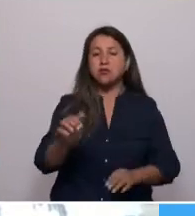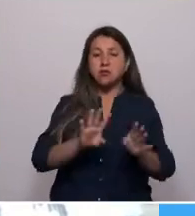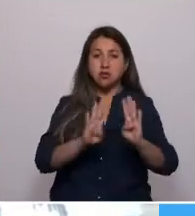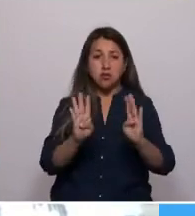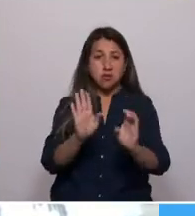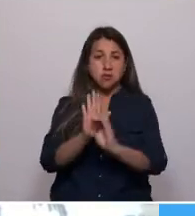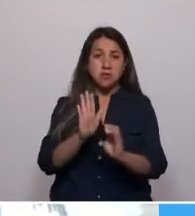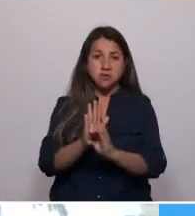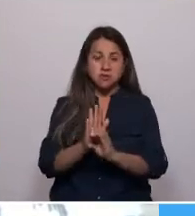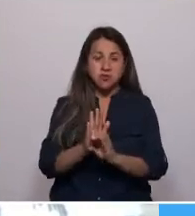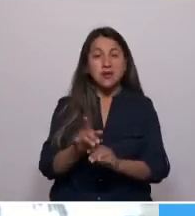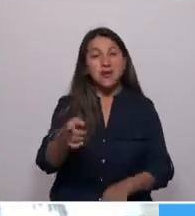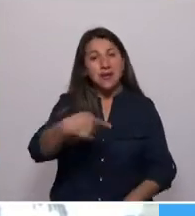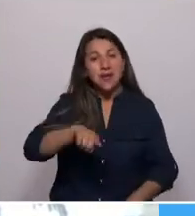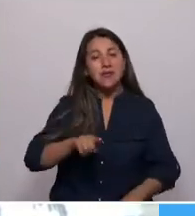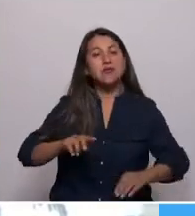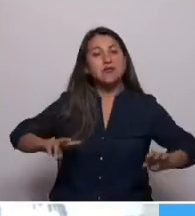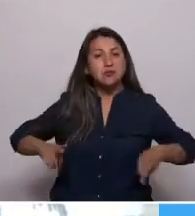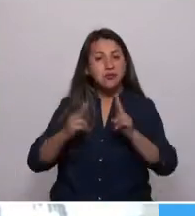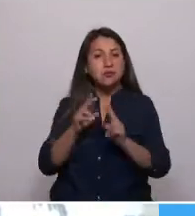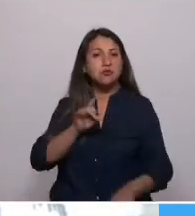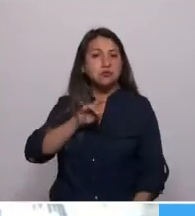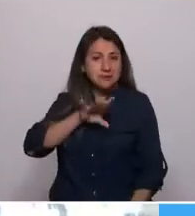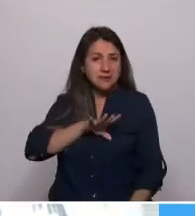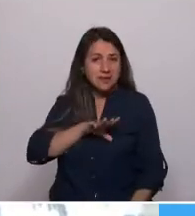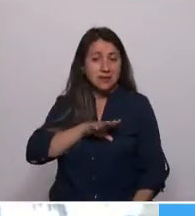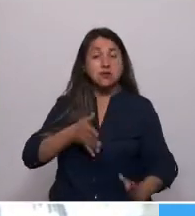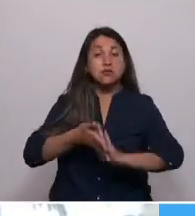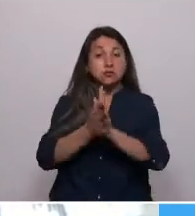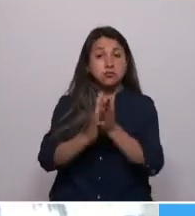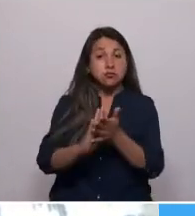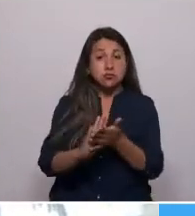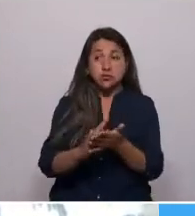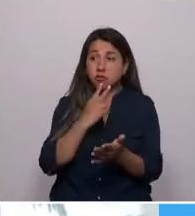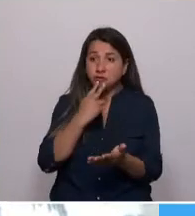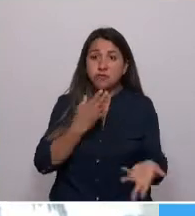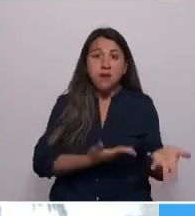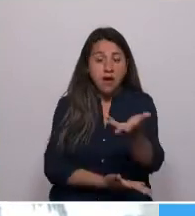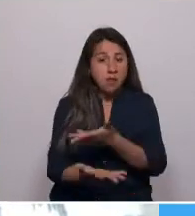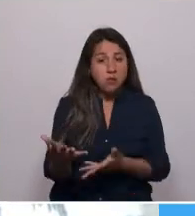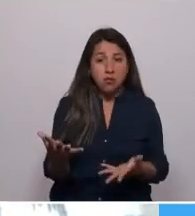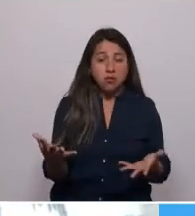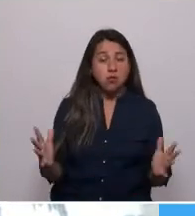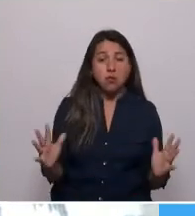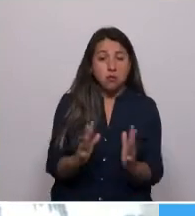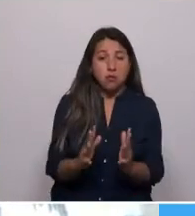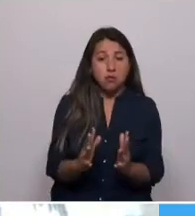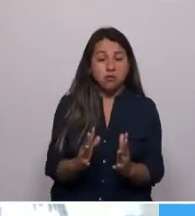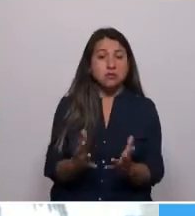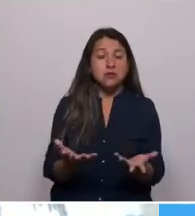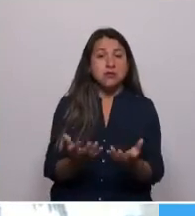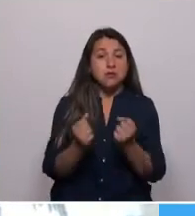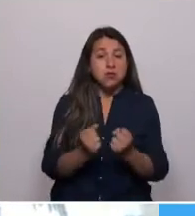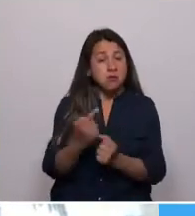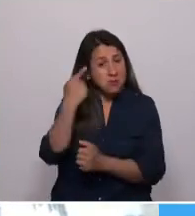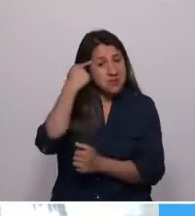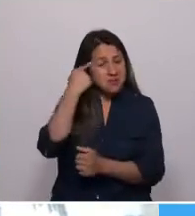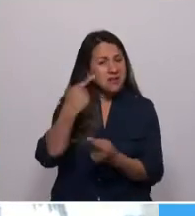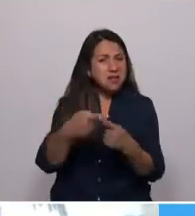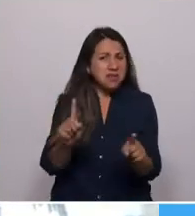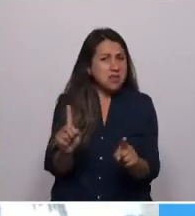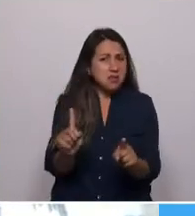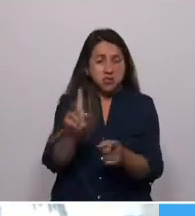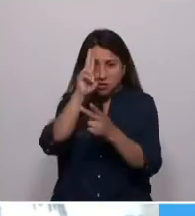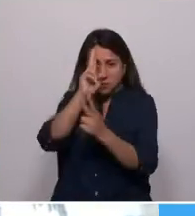para que construyamos un chile en donde todos podamos conectar pacíficamente en donde podamos pensar distinto y